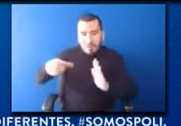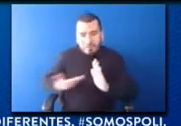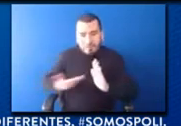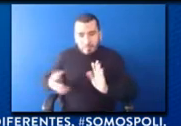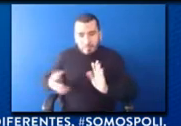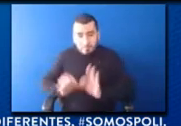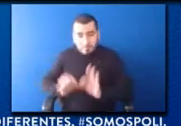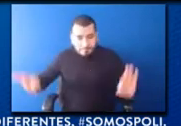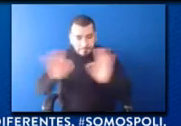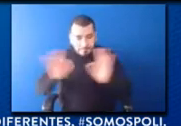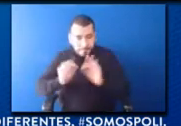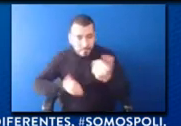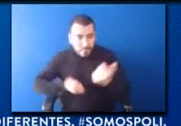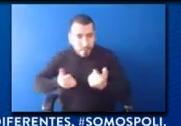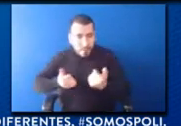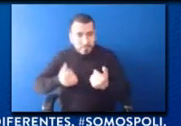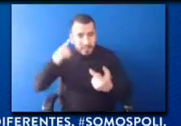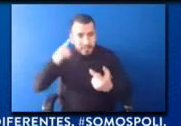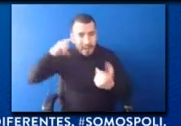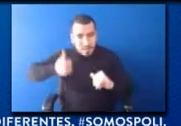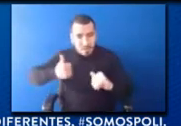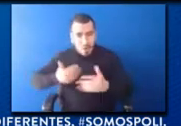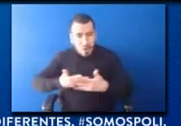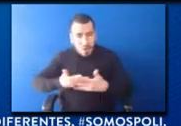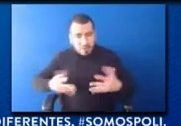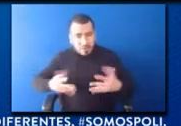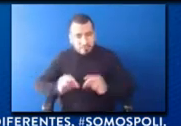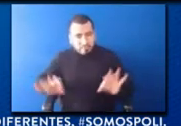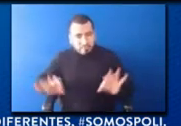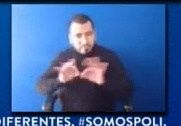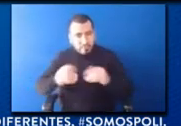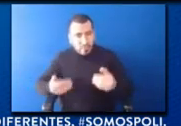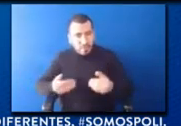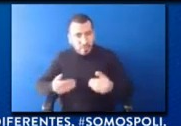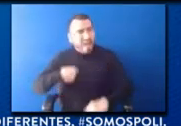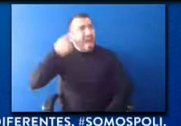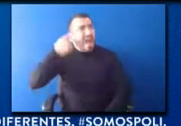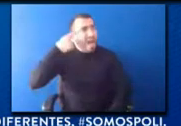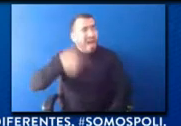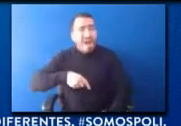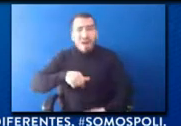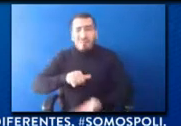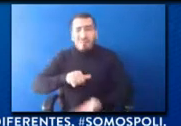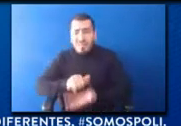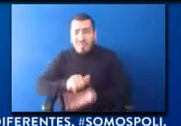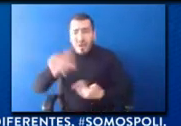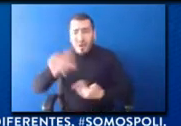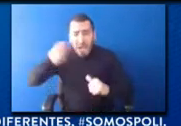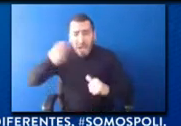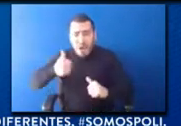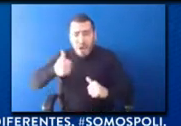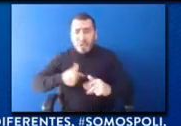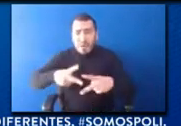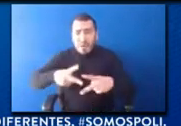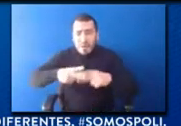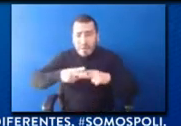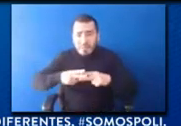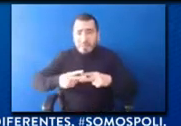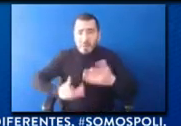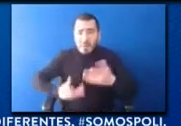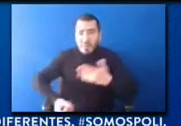en materia de riesgos. Los riesgos ya no son los mismos, claro, los básicos, el de crédito, el de mercado, el de liquidez,